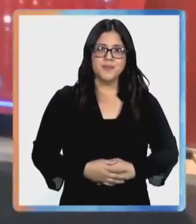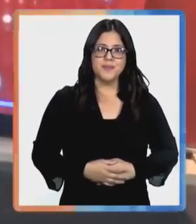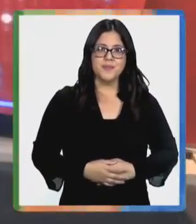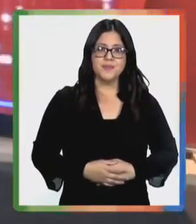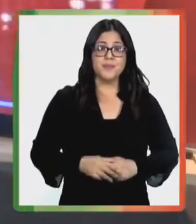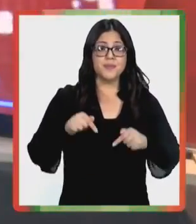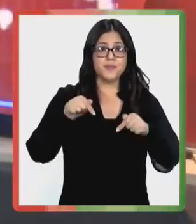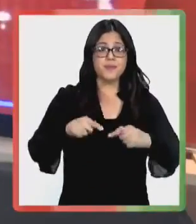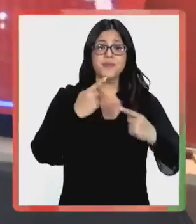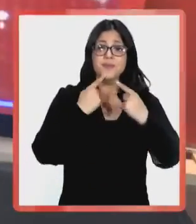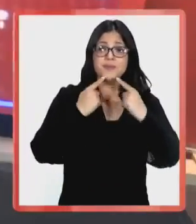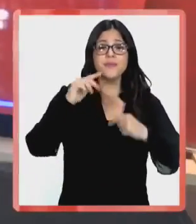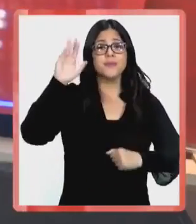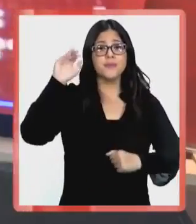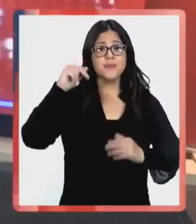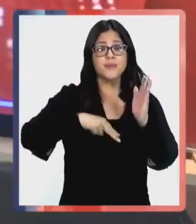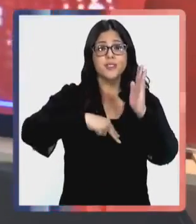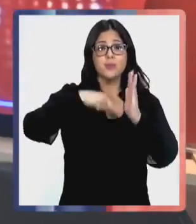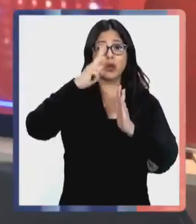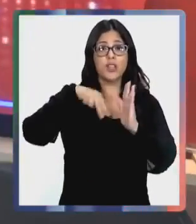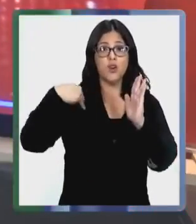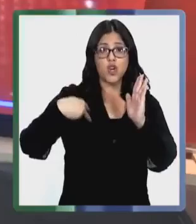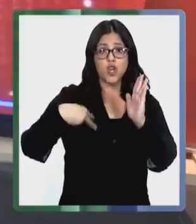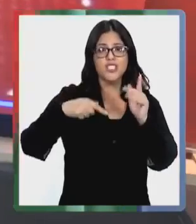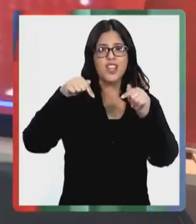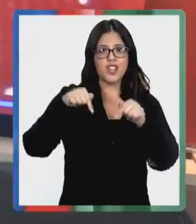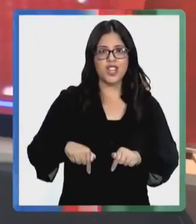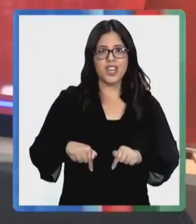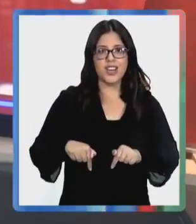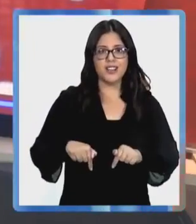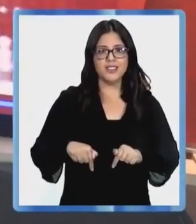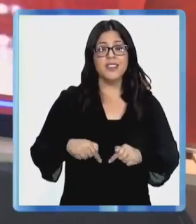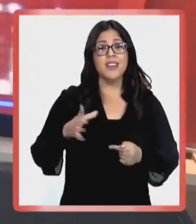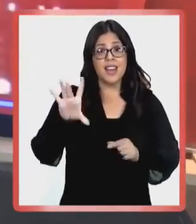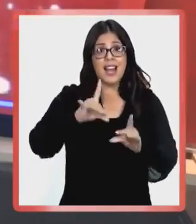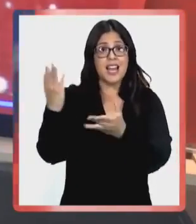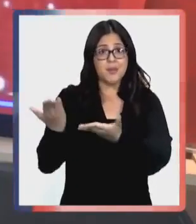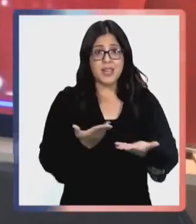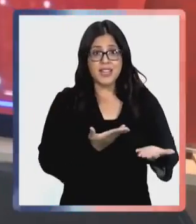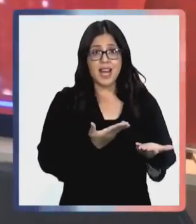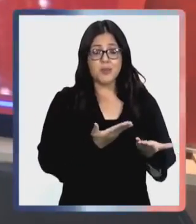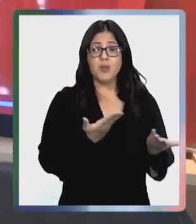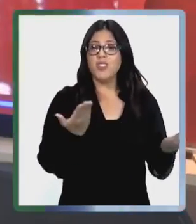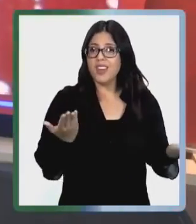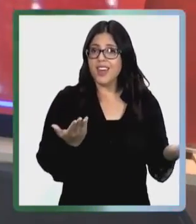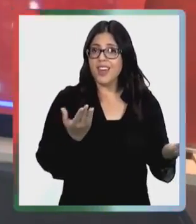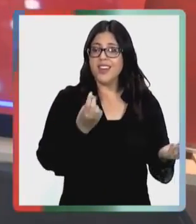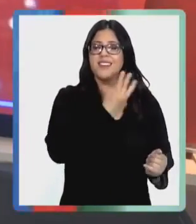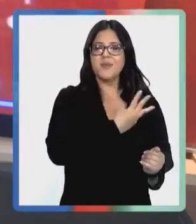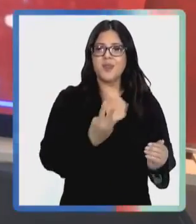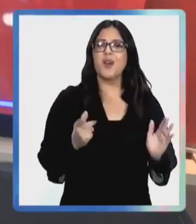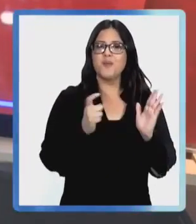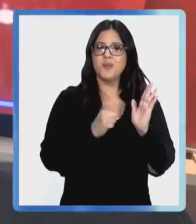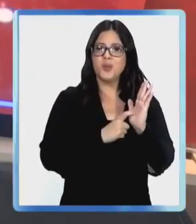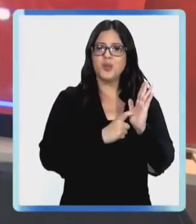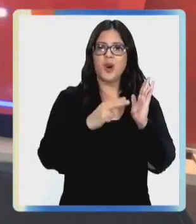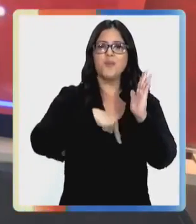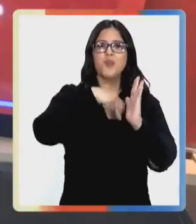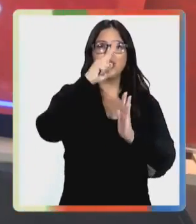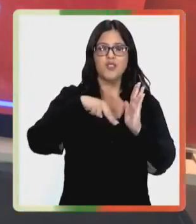Y con esta entrevista despedimos el Portavoz Noticias de hoy. No sin antes invitarles a visitar nuestra página web